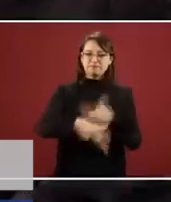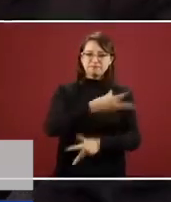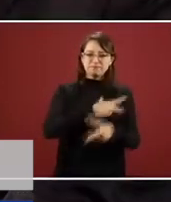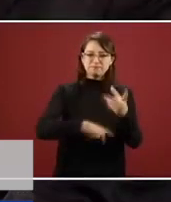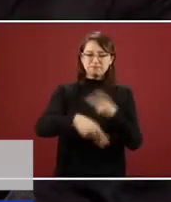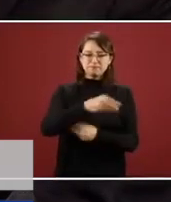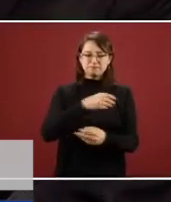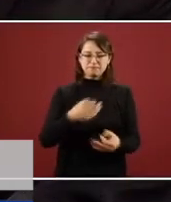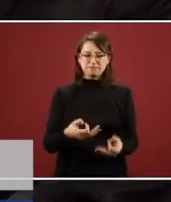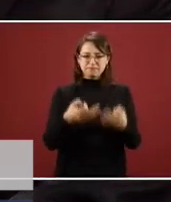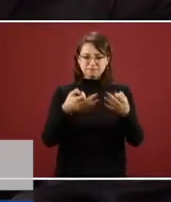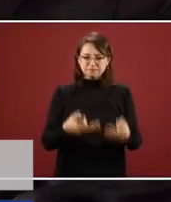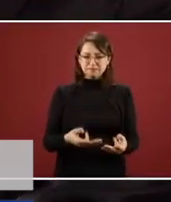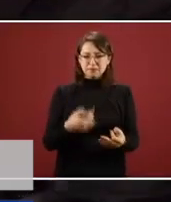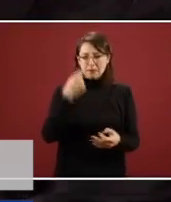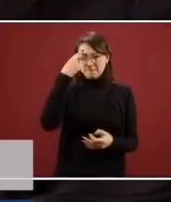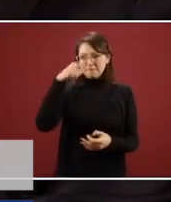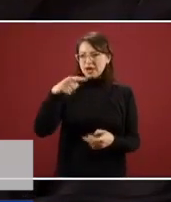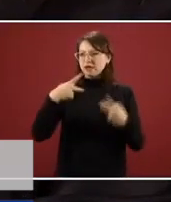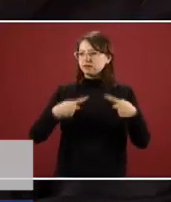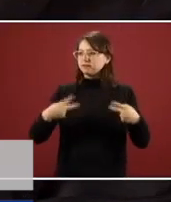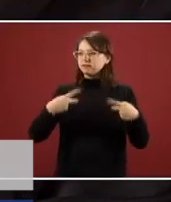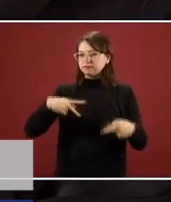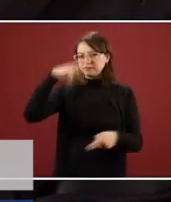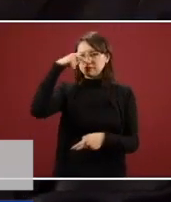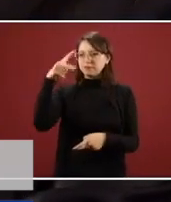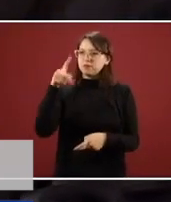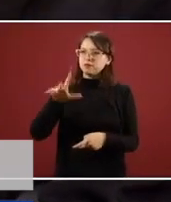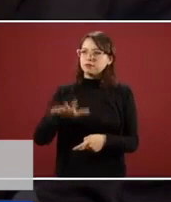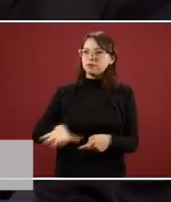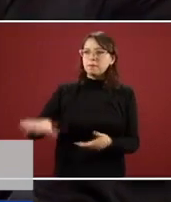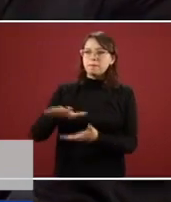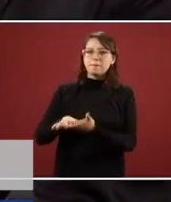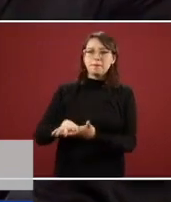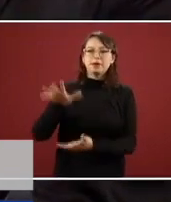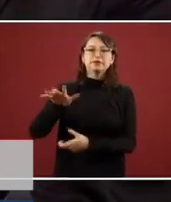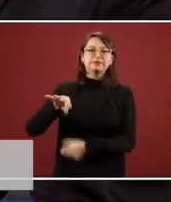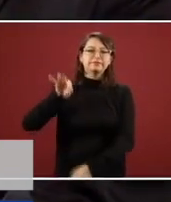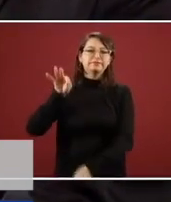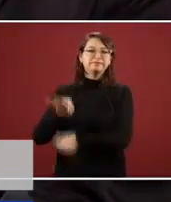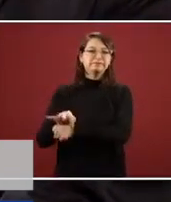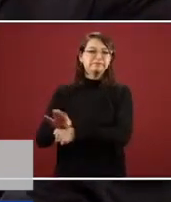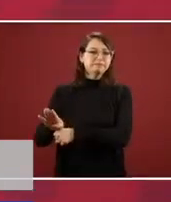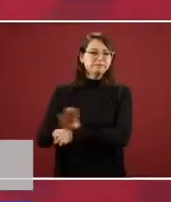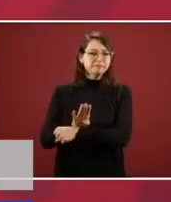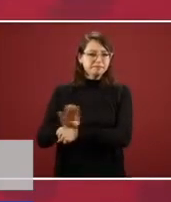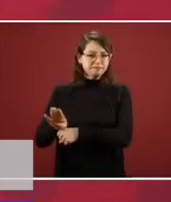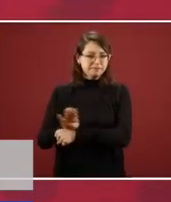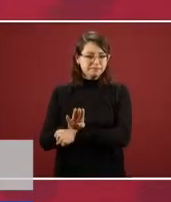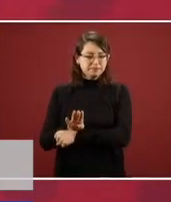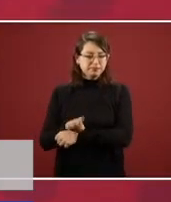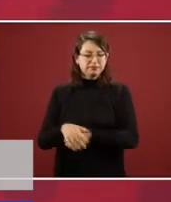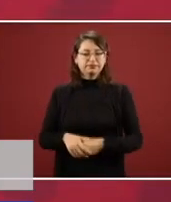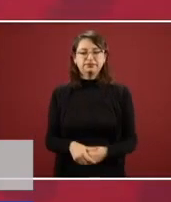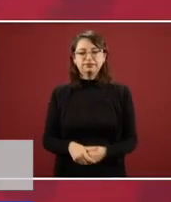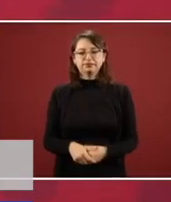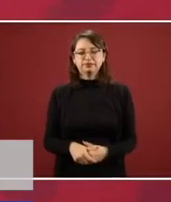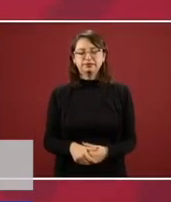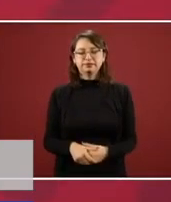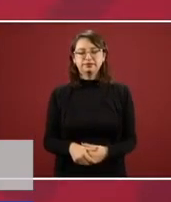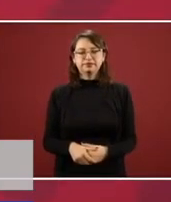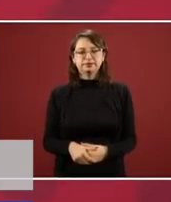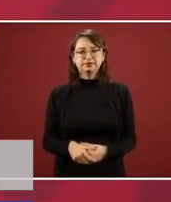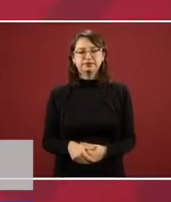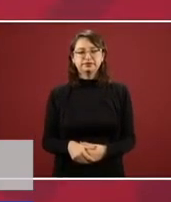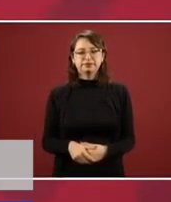que se reunirá con la familia víctima de los hechos lamentables en Sonora, en la comunidad de La Mora en Bavispe, el próximo 12 de enero.